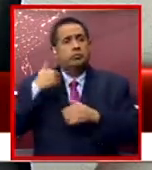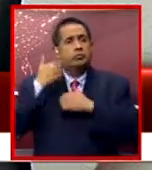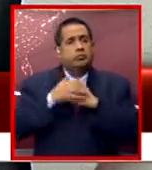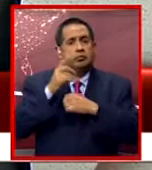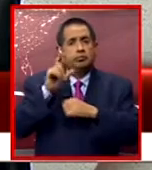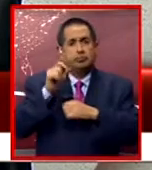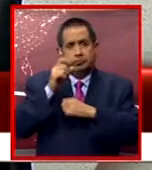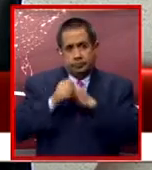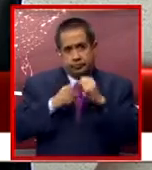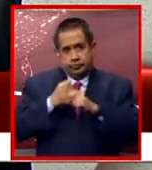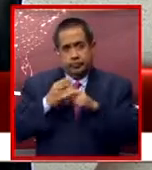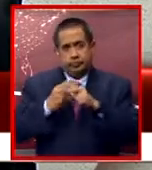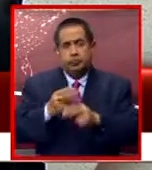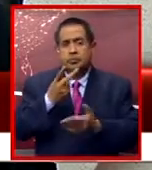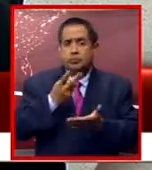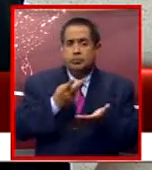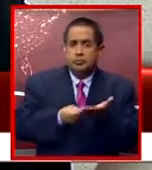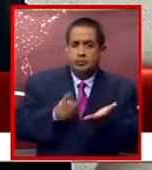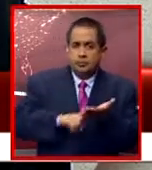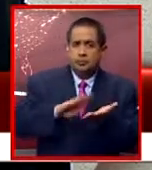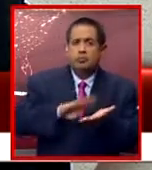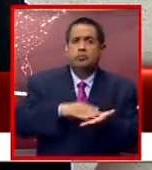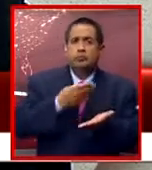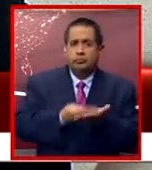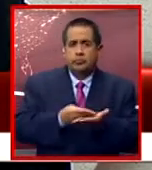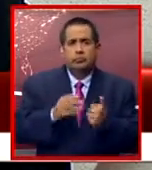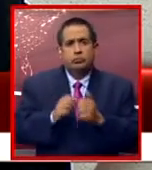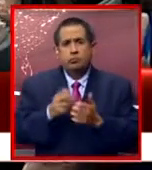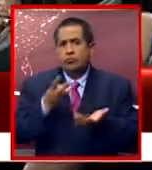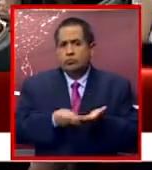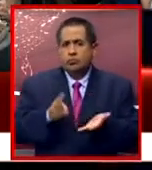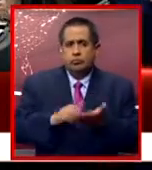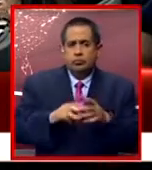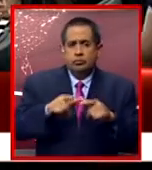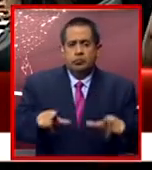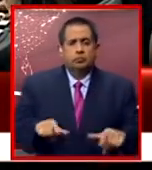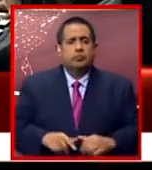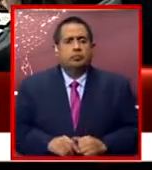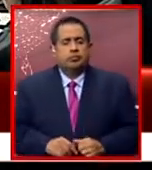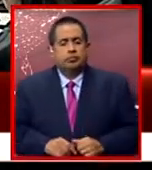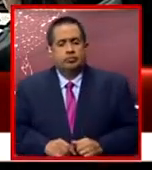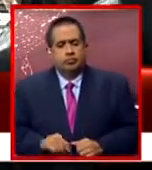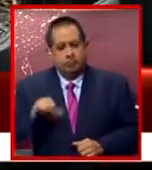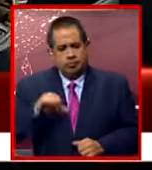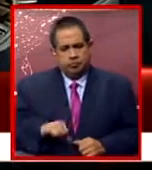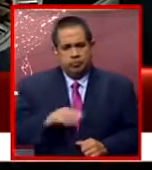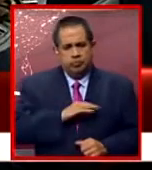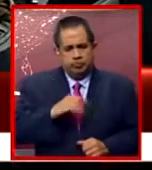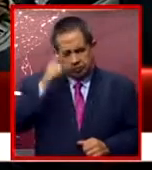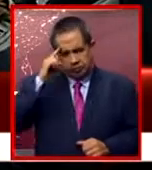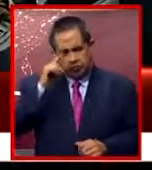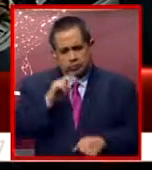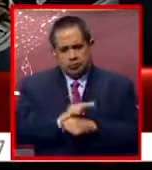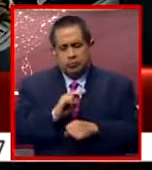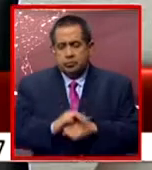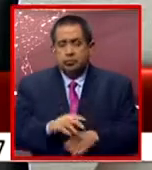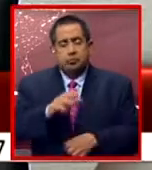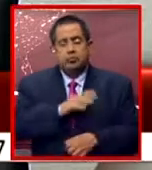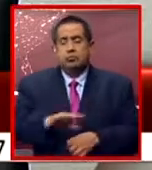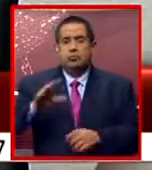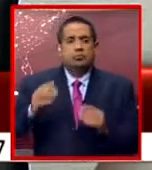bilingüe o trilingüe y el fortalecimiento de escuelas normales. Hoy podemos decir que pudimos hacer una auditoría